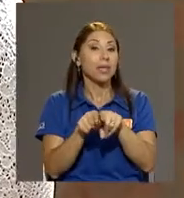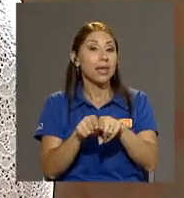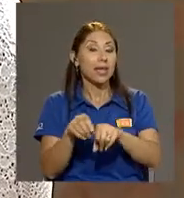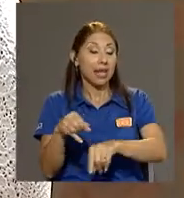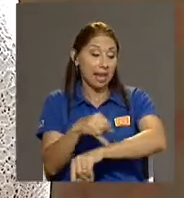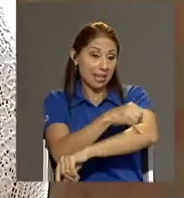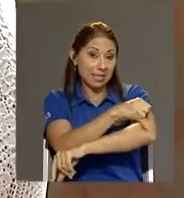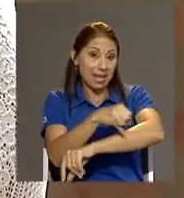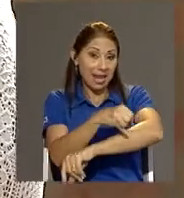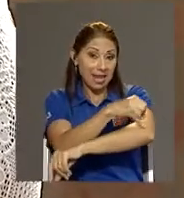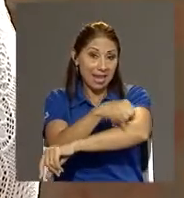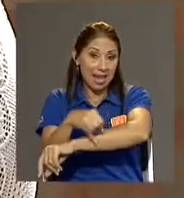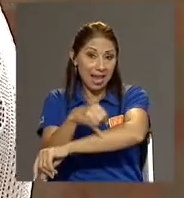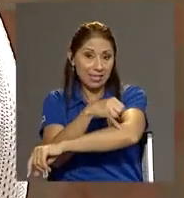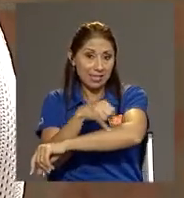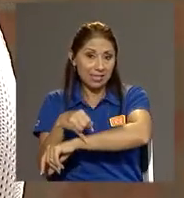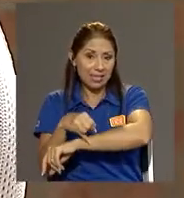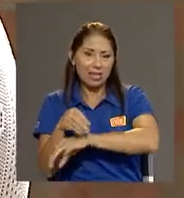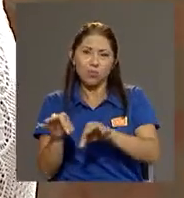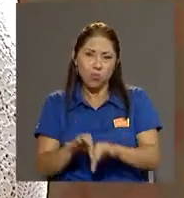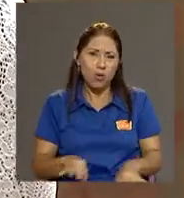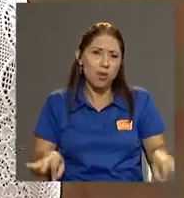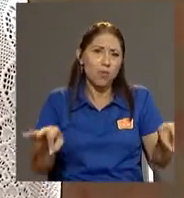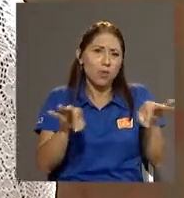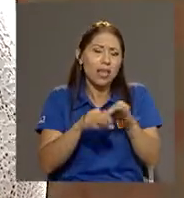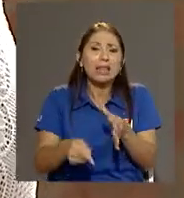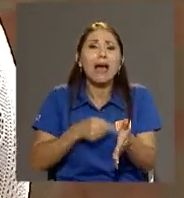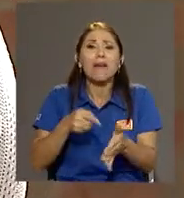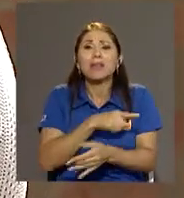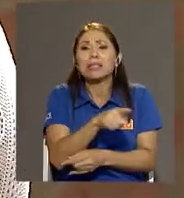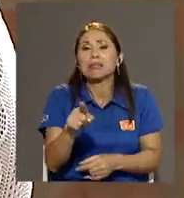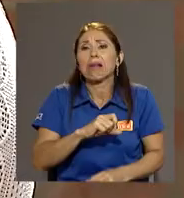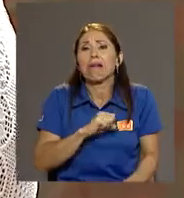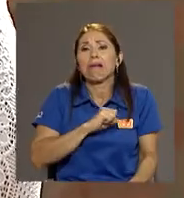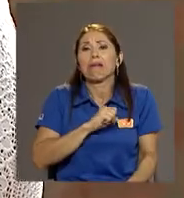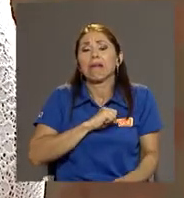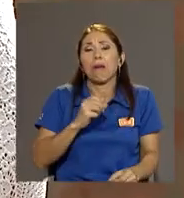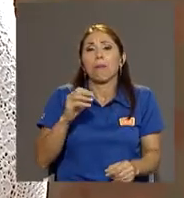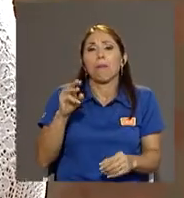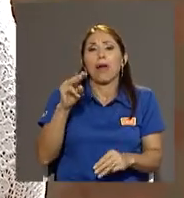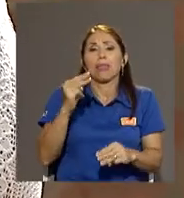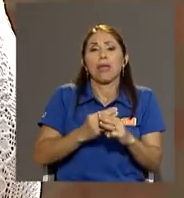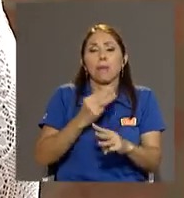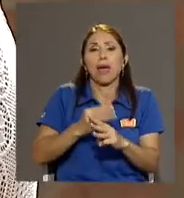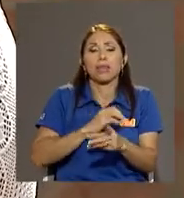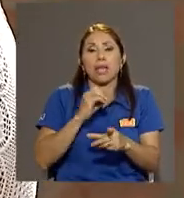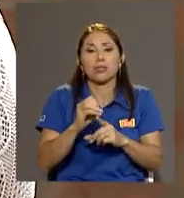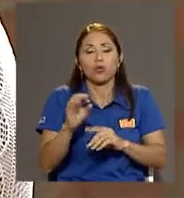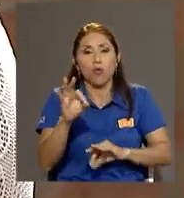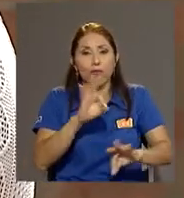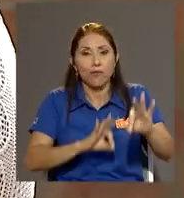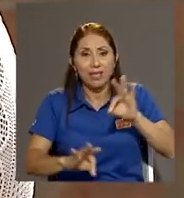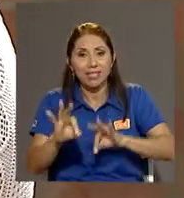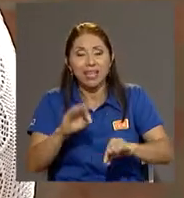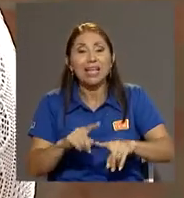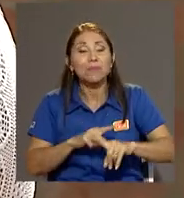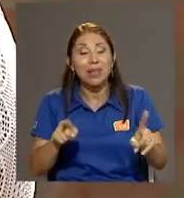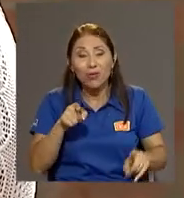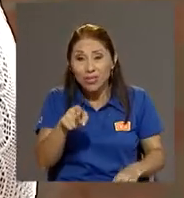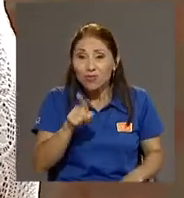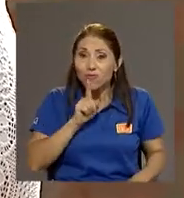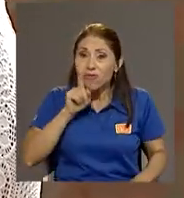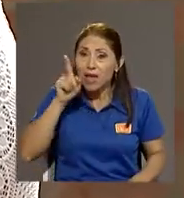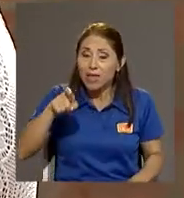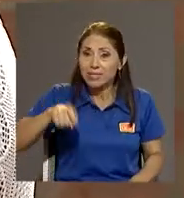los jóvenes hay veces los asustan por las matemáticas y las físicas, pero que se están ocupando mucho en el país.